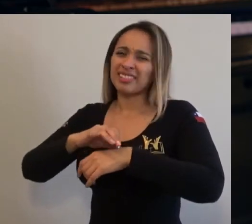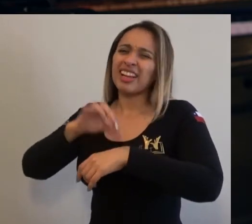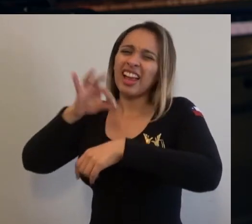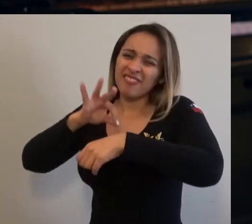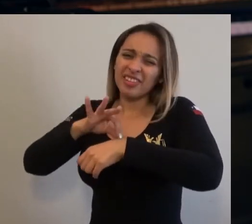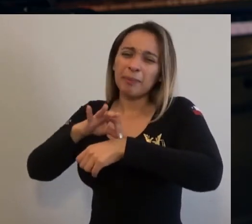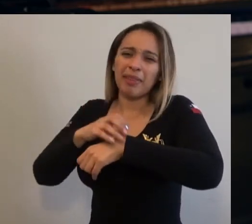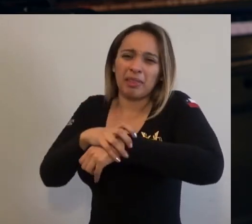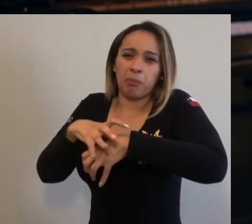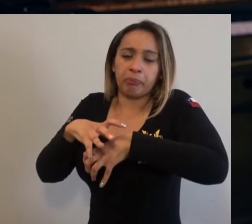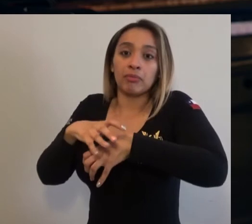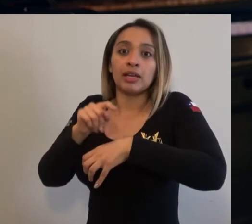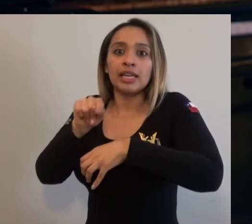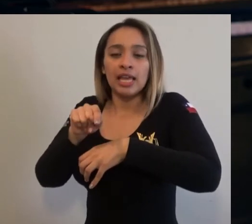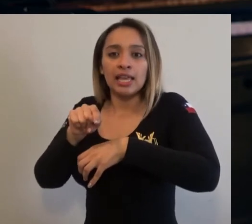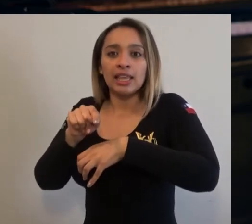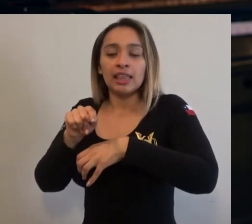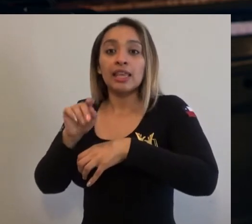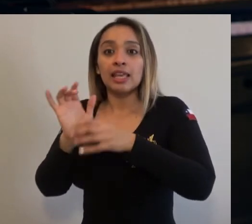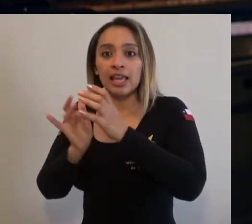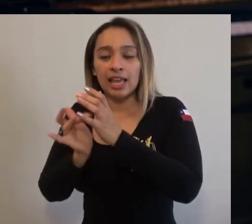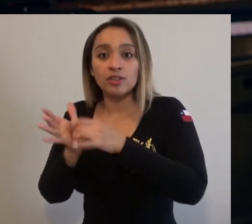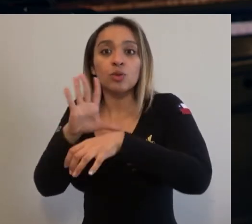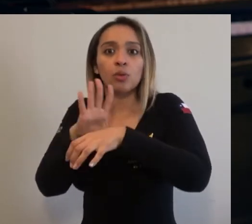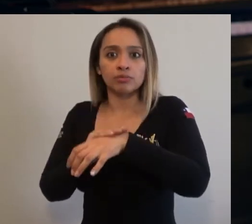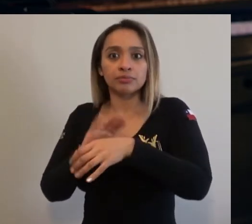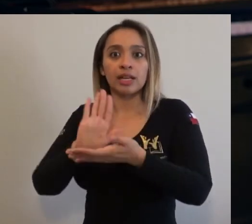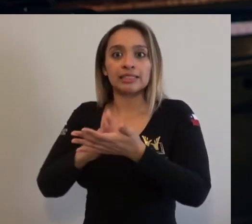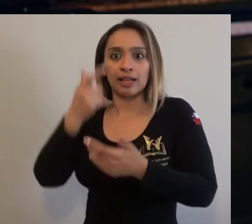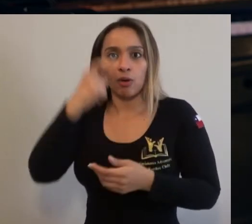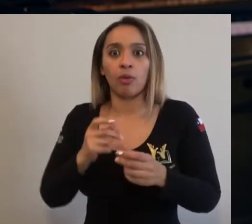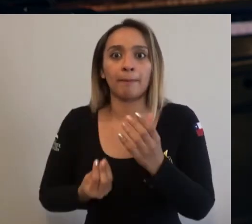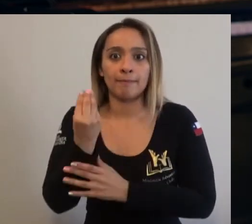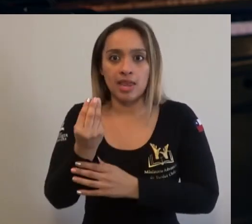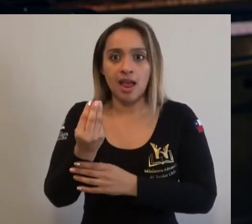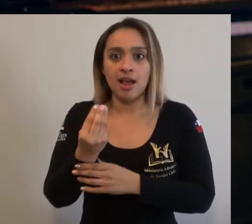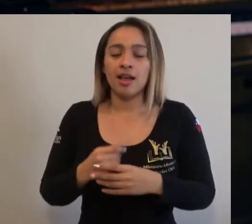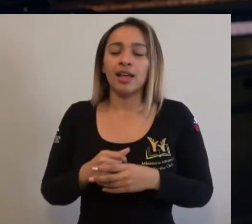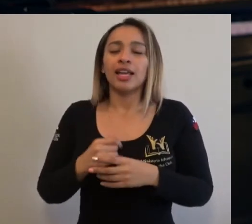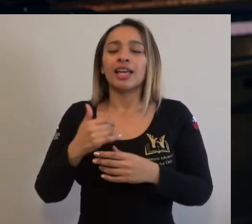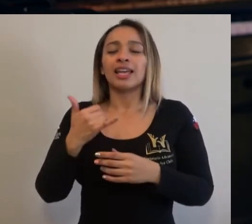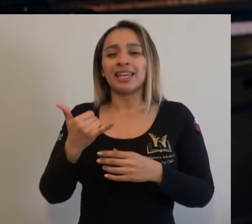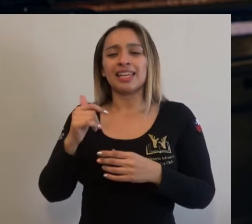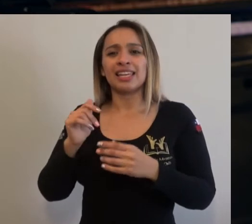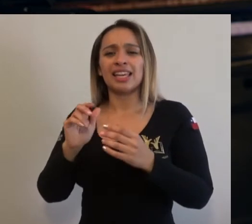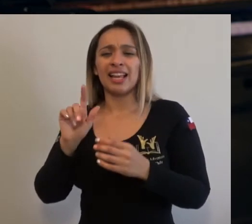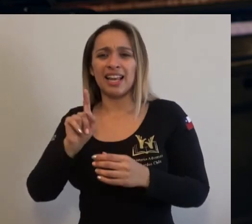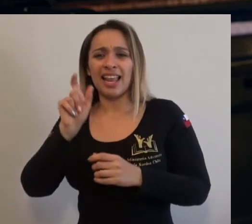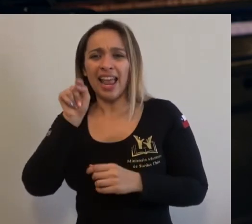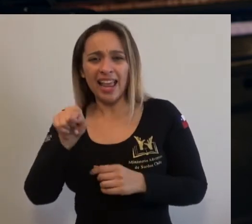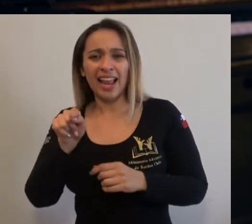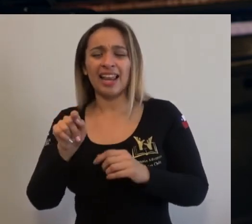hidrópico es sanado también en día de reposo y también le reprenden. Entonces él también hace la misma